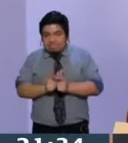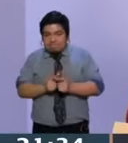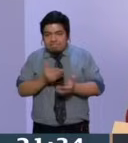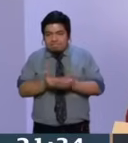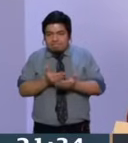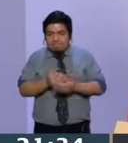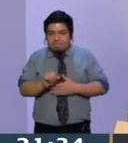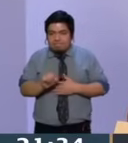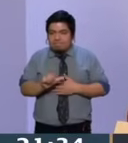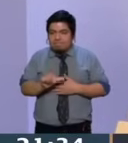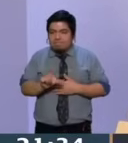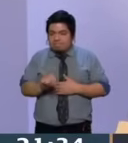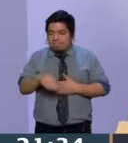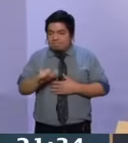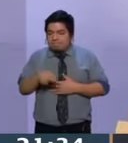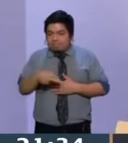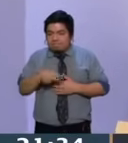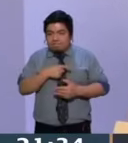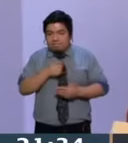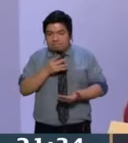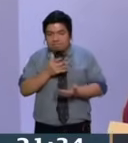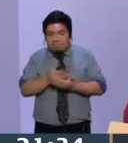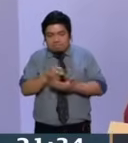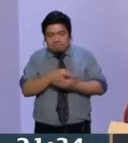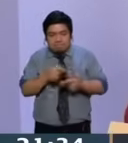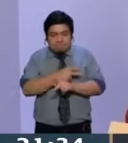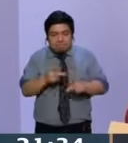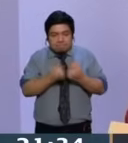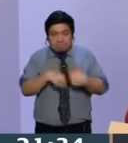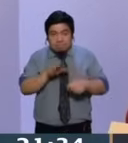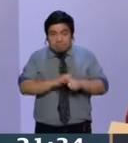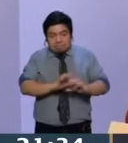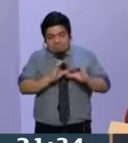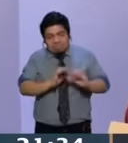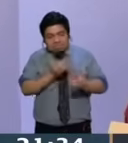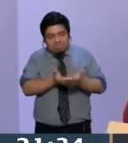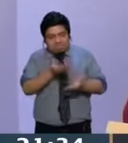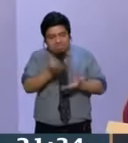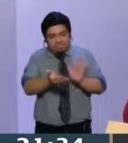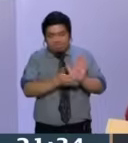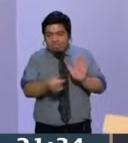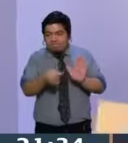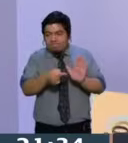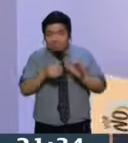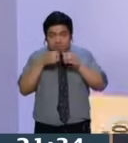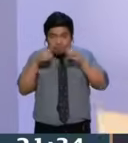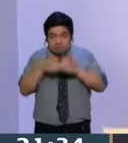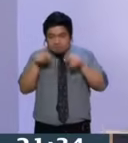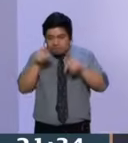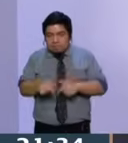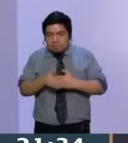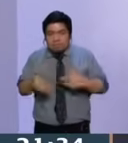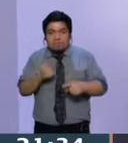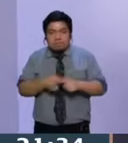para Salomón y el único que tiene, perdón, pero capacidad de ir a pelear un sistema de cuidados con una propuesta sobre la mesa en el Congreso, en esta legislatura, es